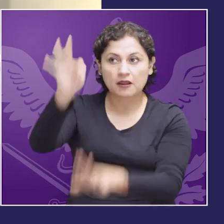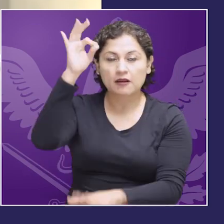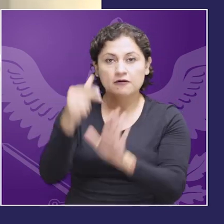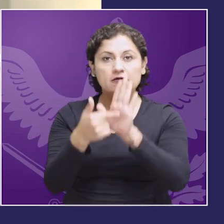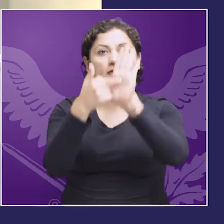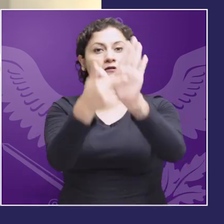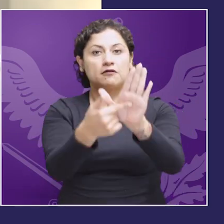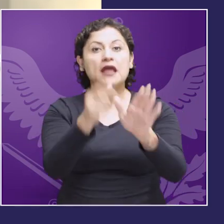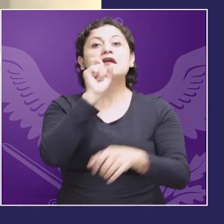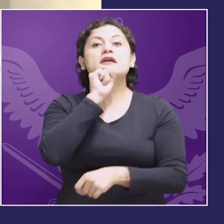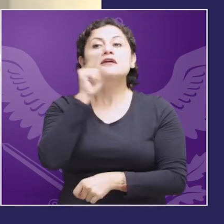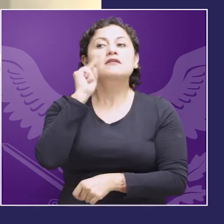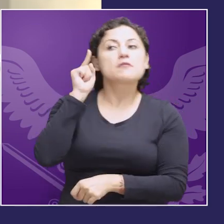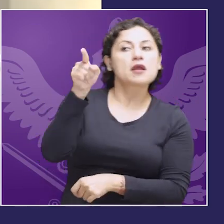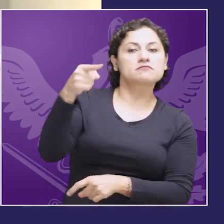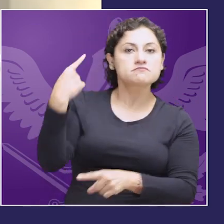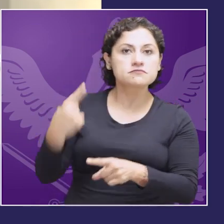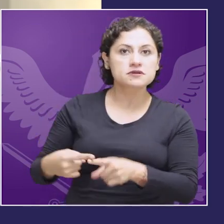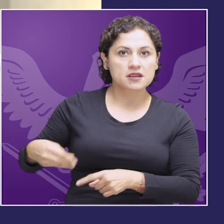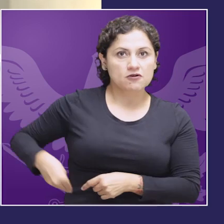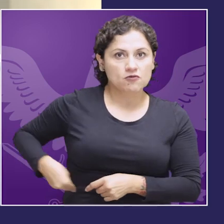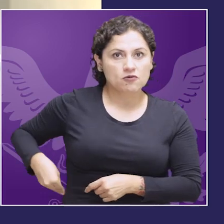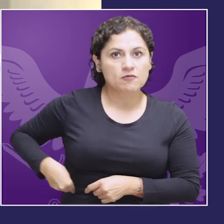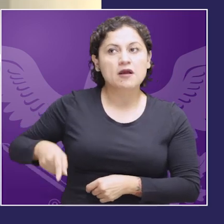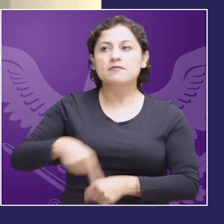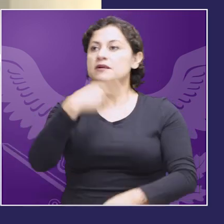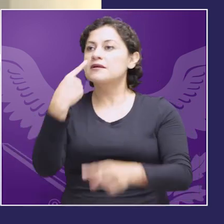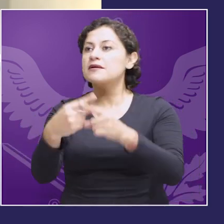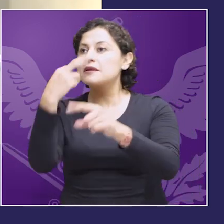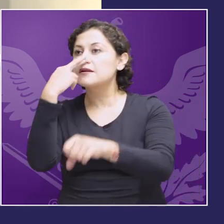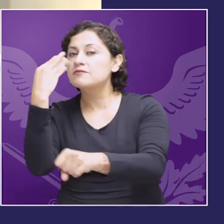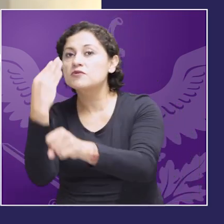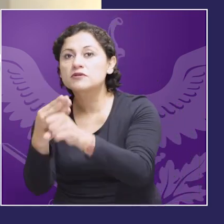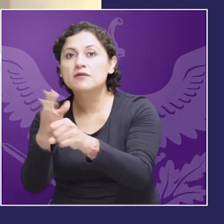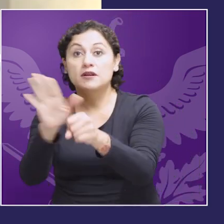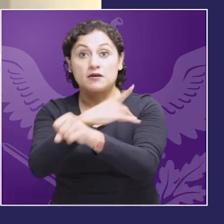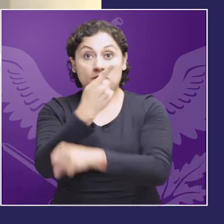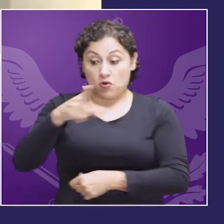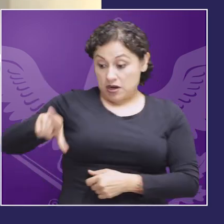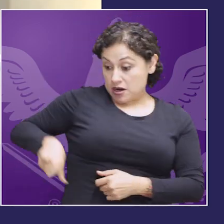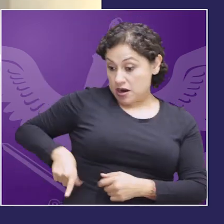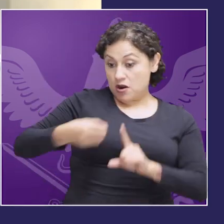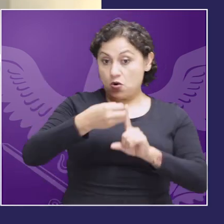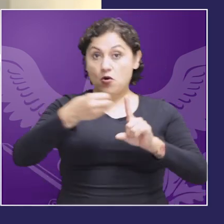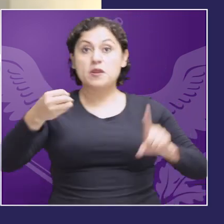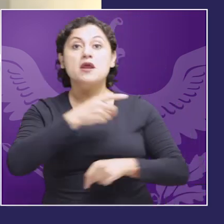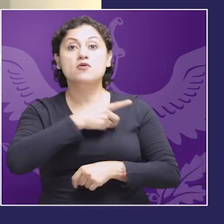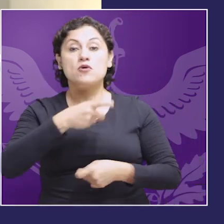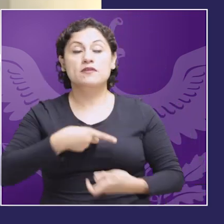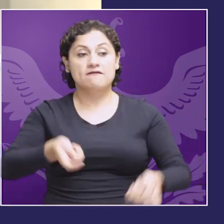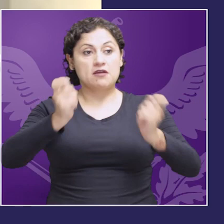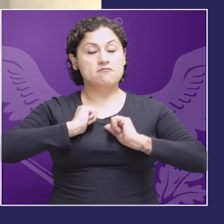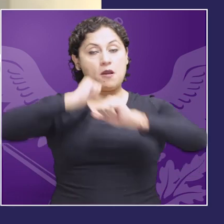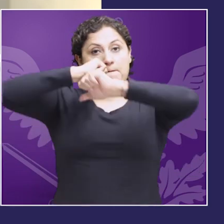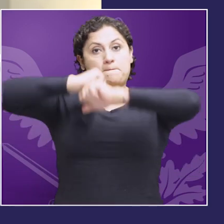importante. Luego, colocar la presencia también en las responsabilidades del Estado, porque en estos temas los Estados tienen